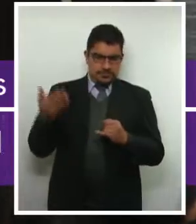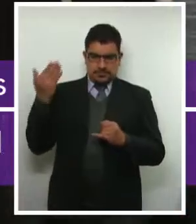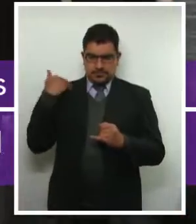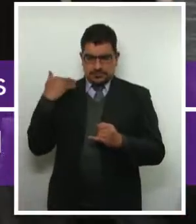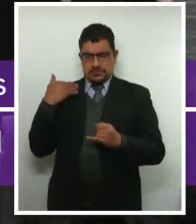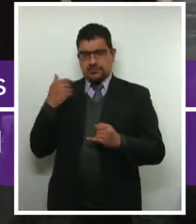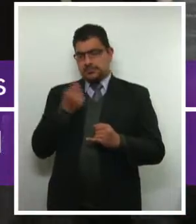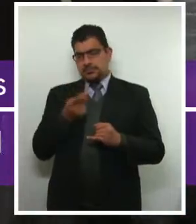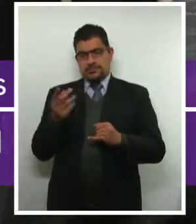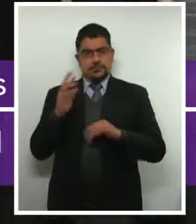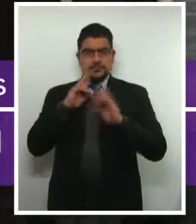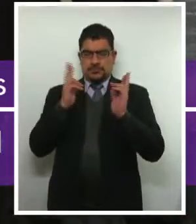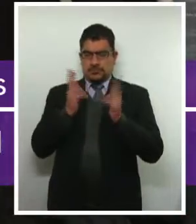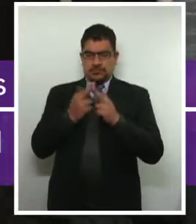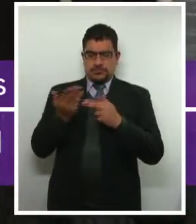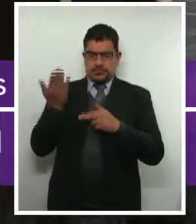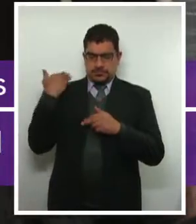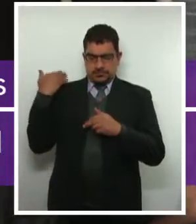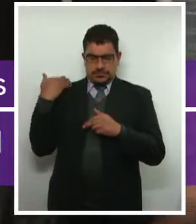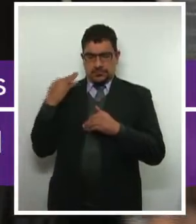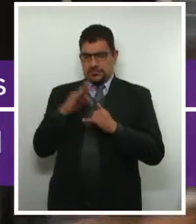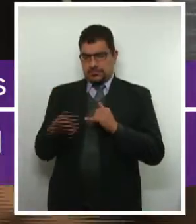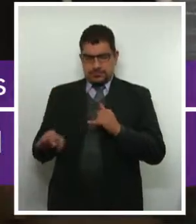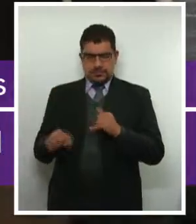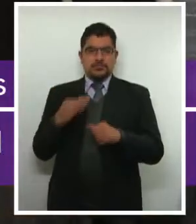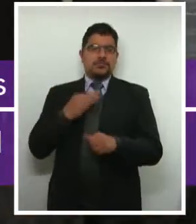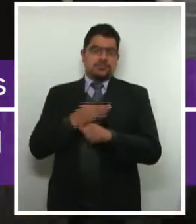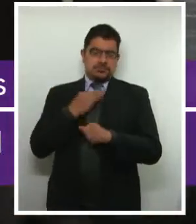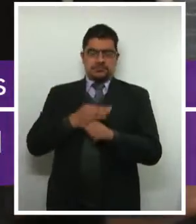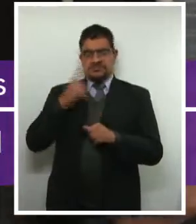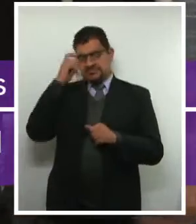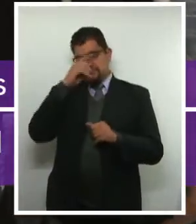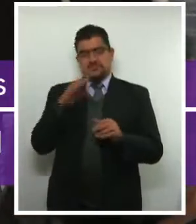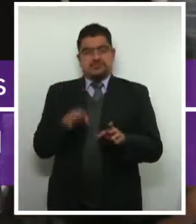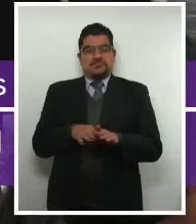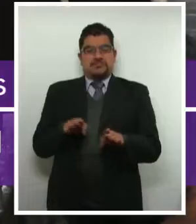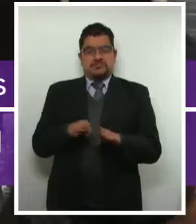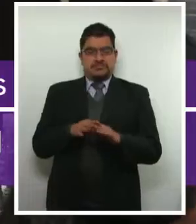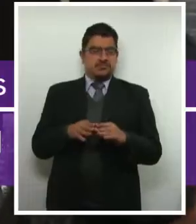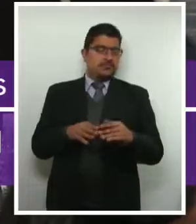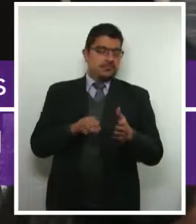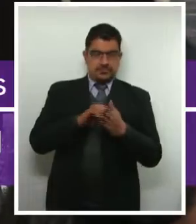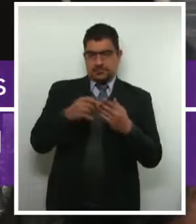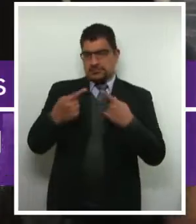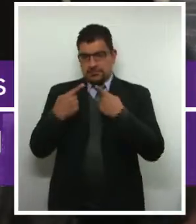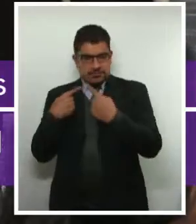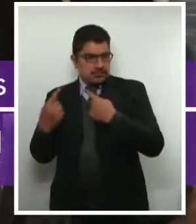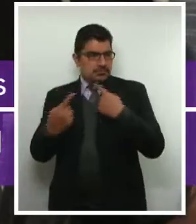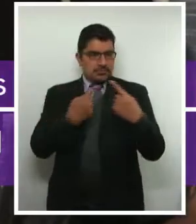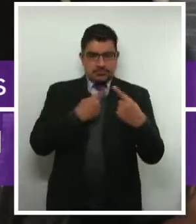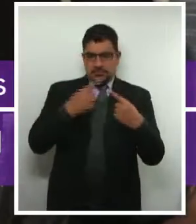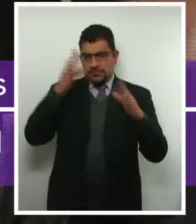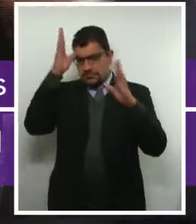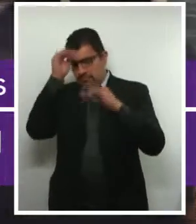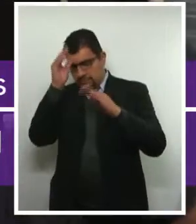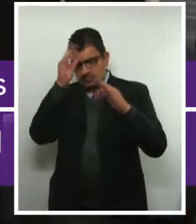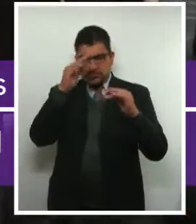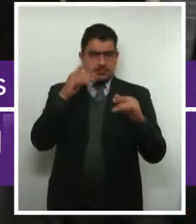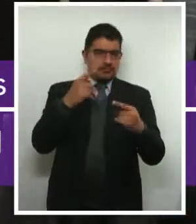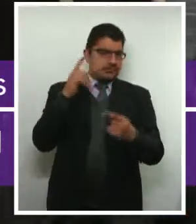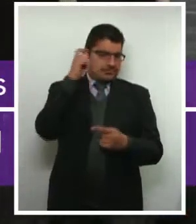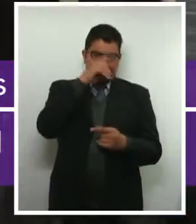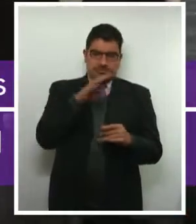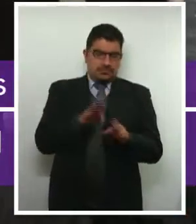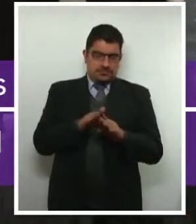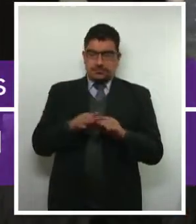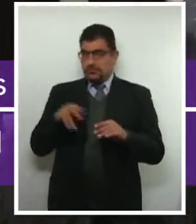de las últimas reuniones. Es difícil ponerse de acuerdo o que el documento salga bajo la